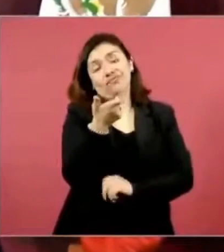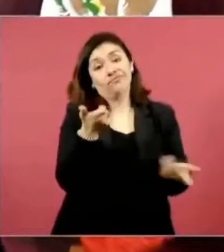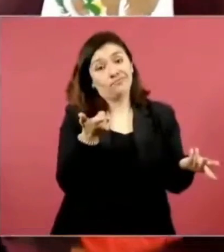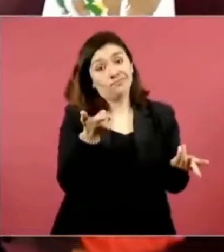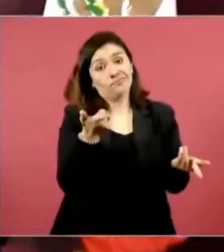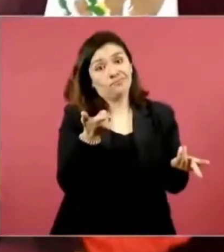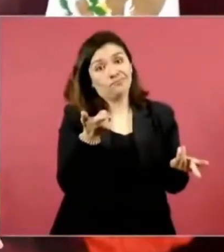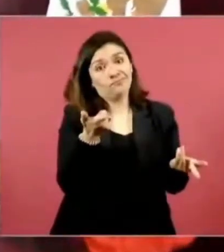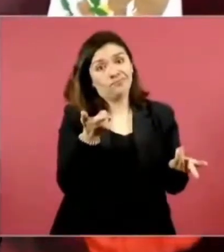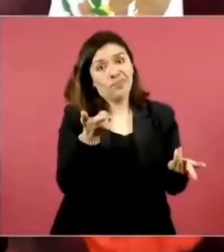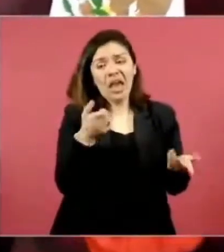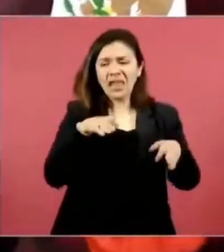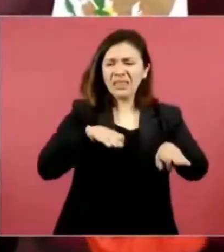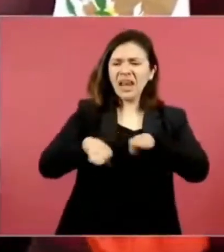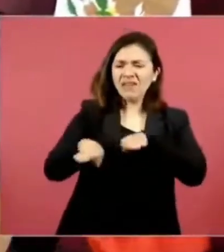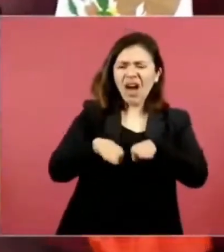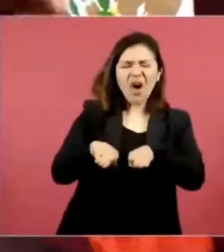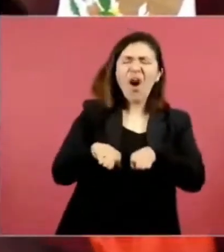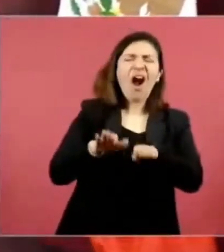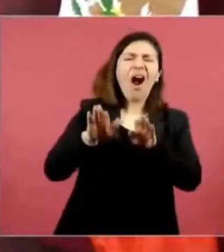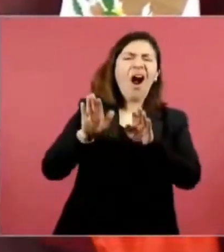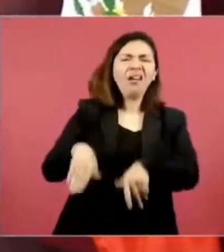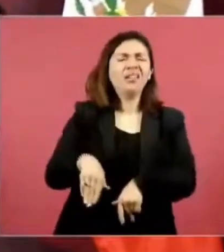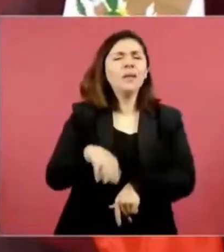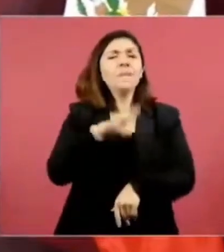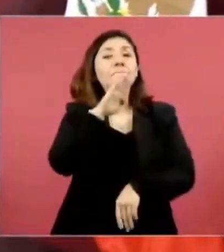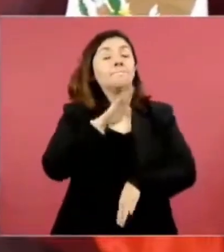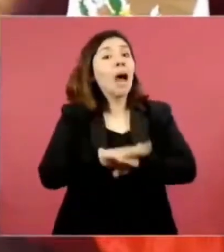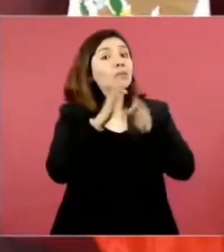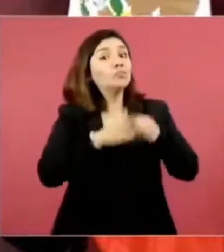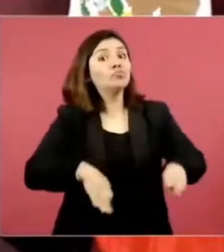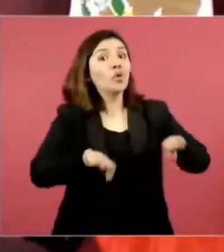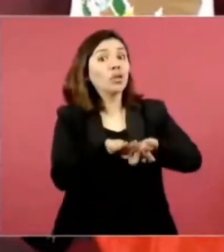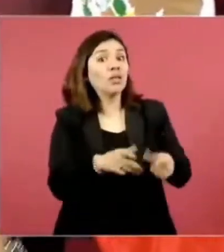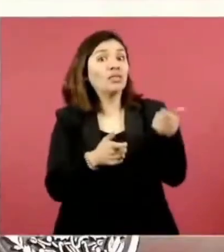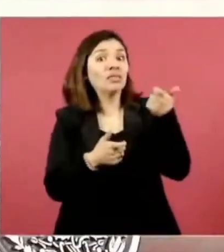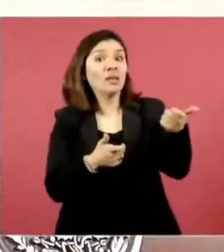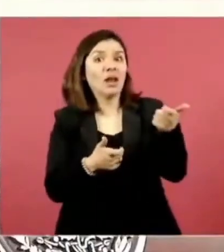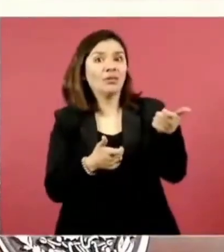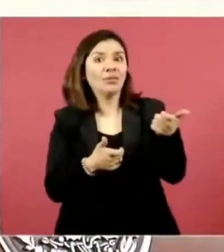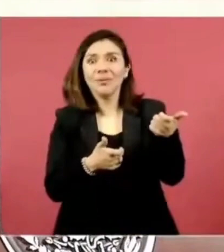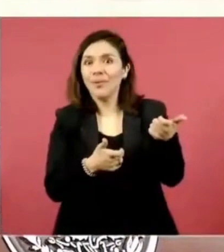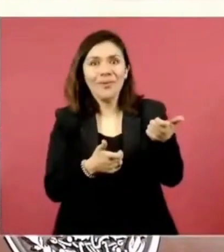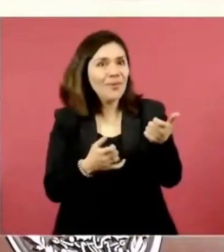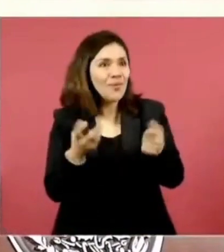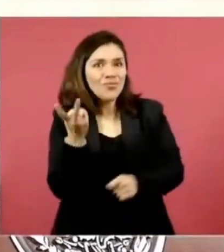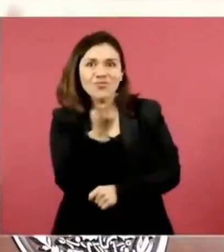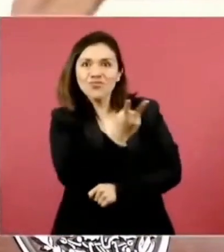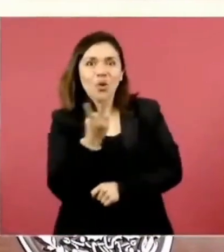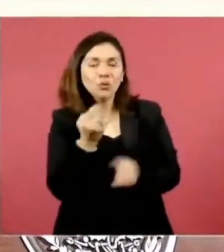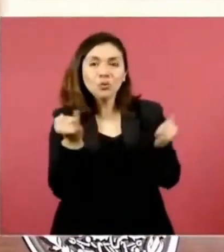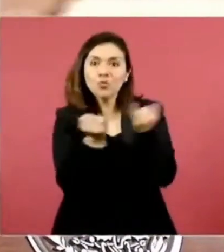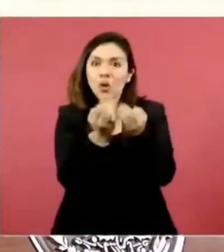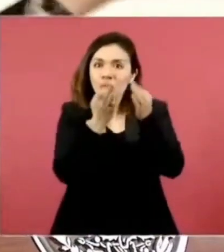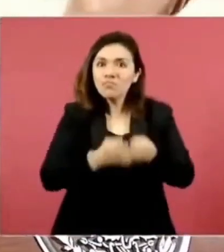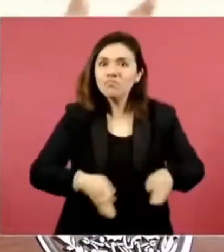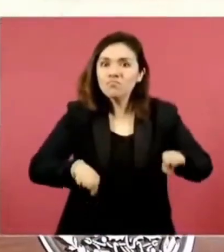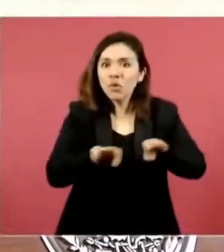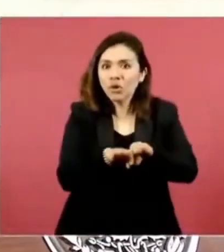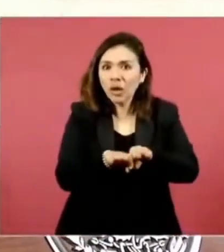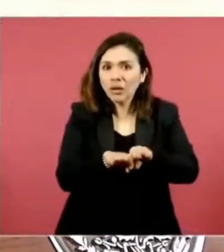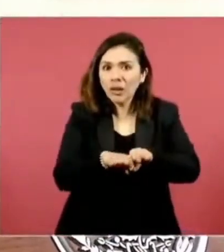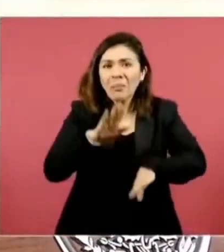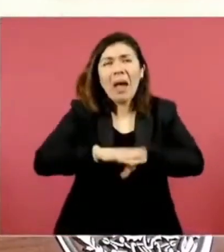y no el trabajo. No, es lo mismo, para no discutir.